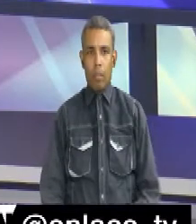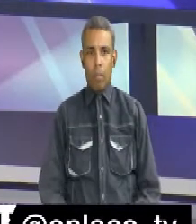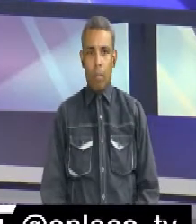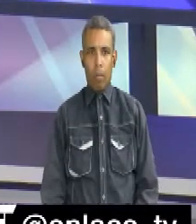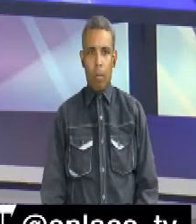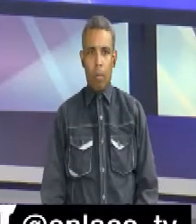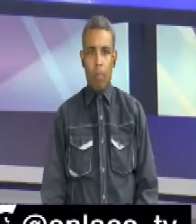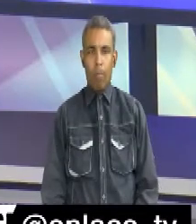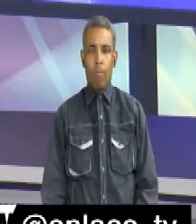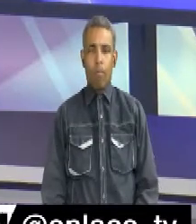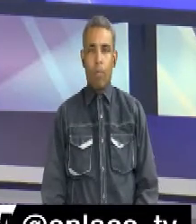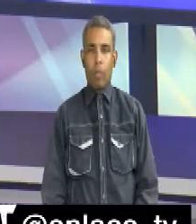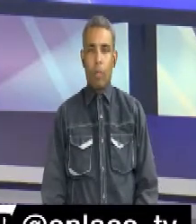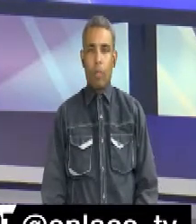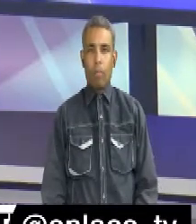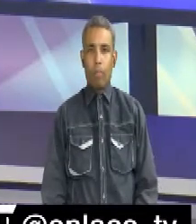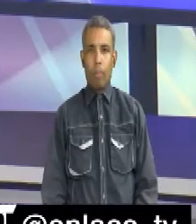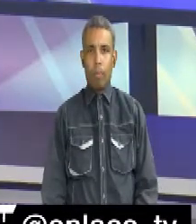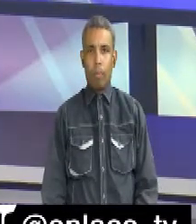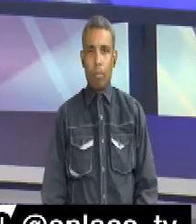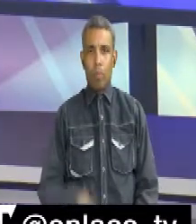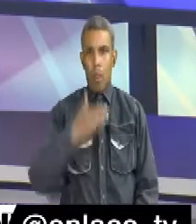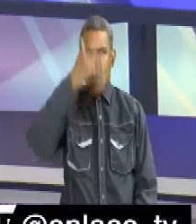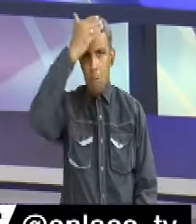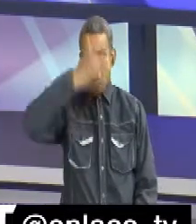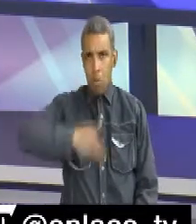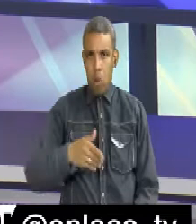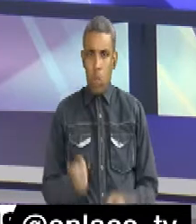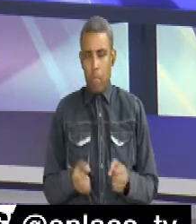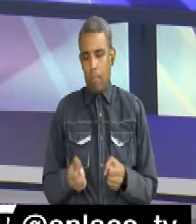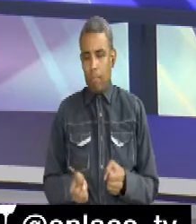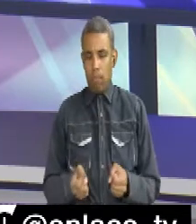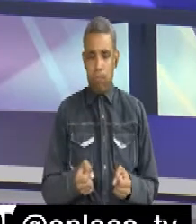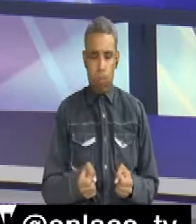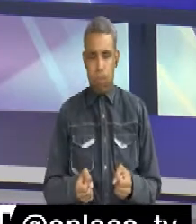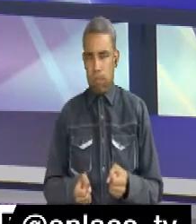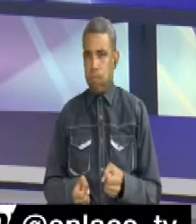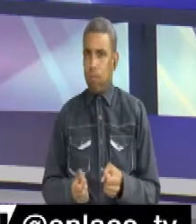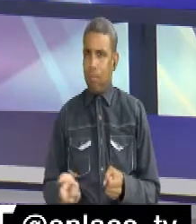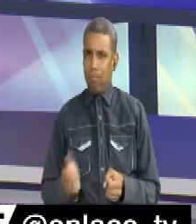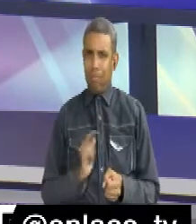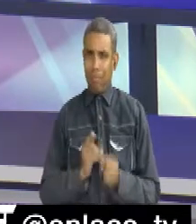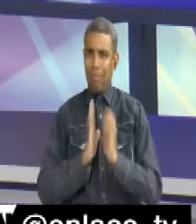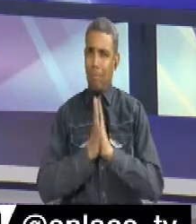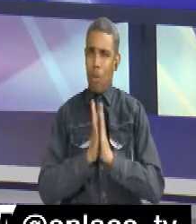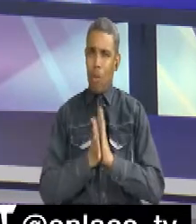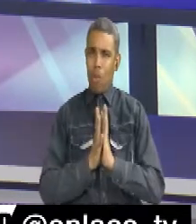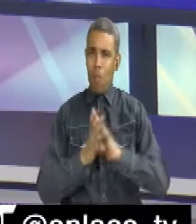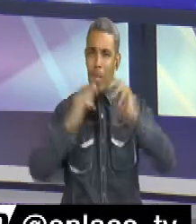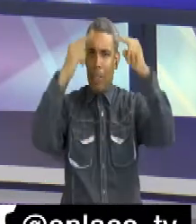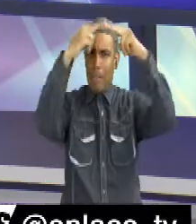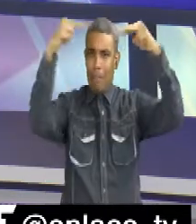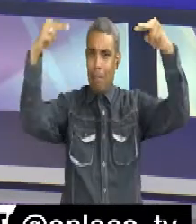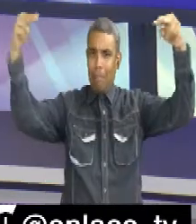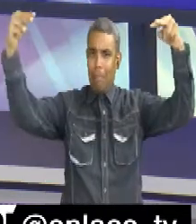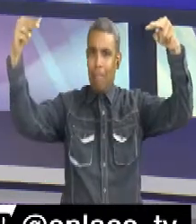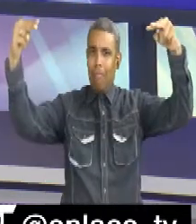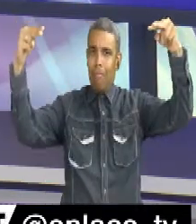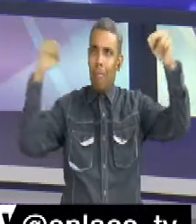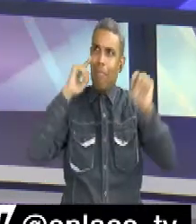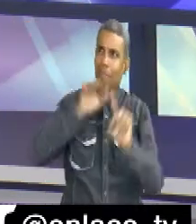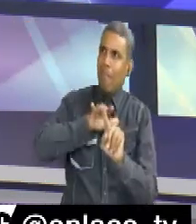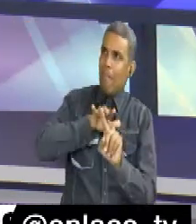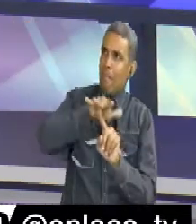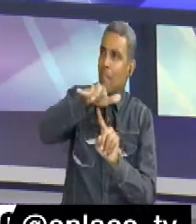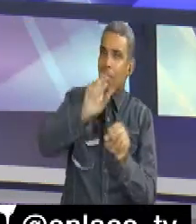Un bus de una empresa transportadora arrasó con las cuerdas de energía, de internet y de parabólica de un establecimiento comercial ubicado